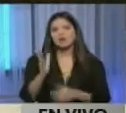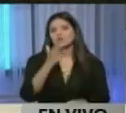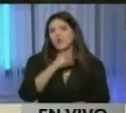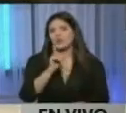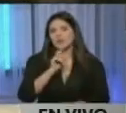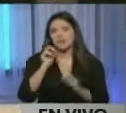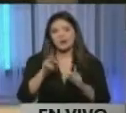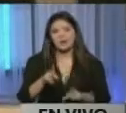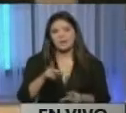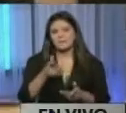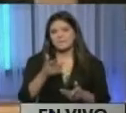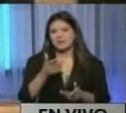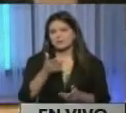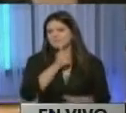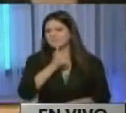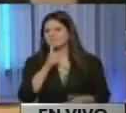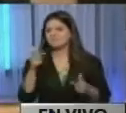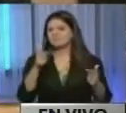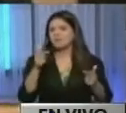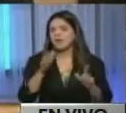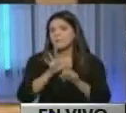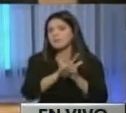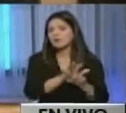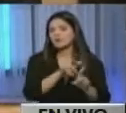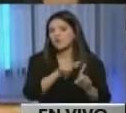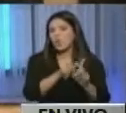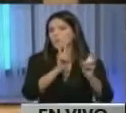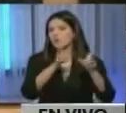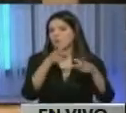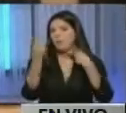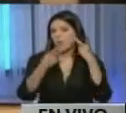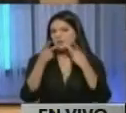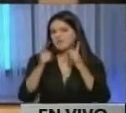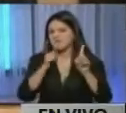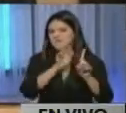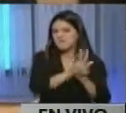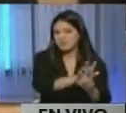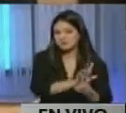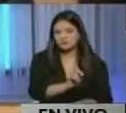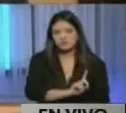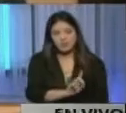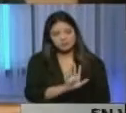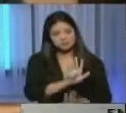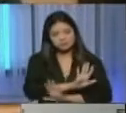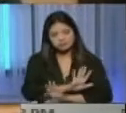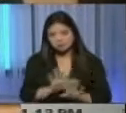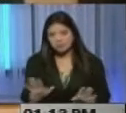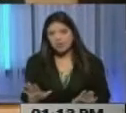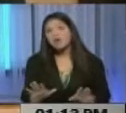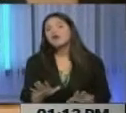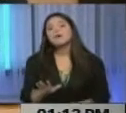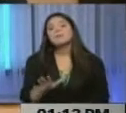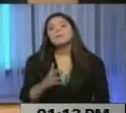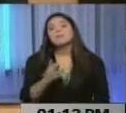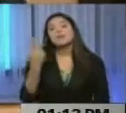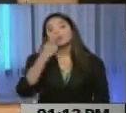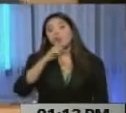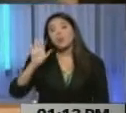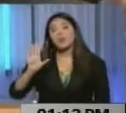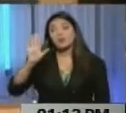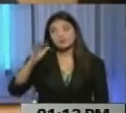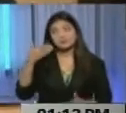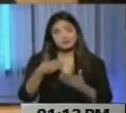para la intolerancia y la persecución por razones políticas. Dicho compromiso hace parte de las garantías